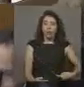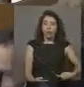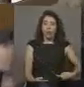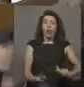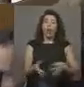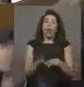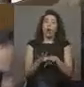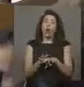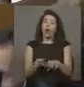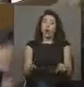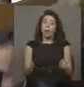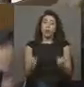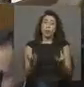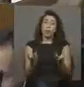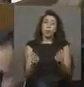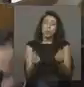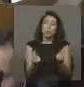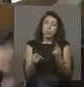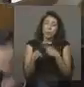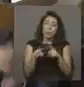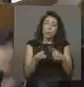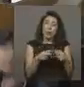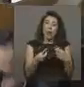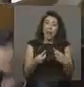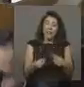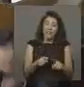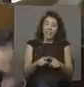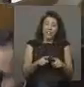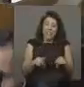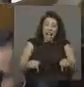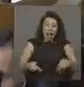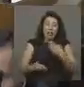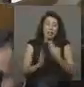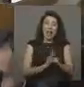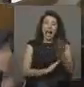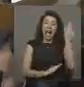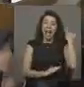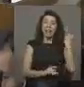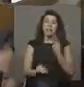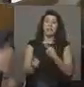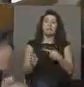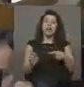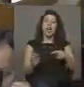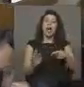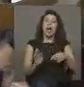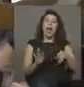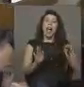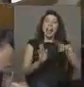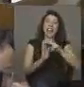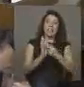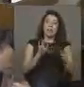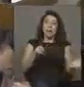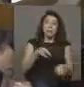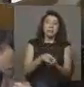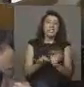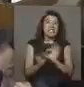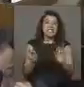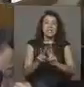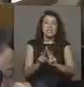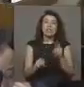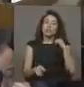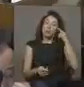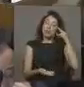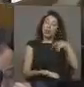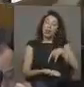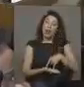ha comprometido en innumerables ocasiones, este y el anterior, a mandar la reforma y no la manda, yo creo que este Parlamento tiene que